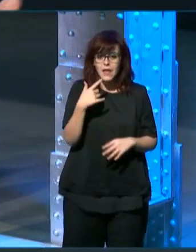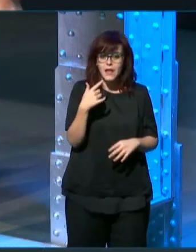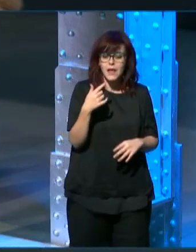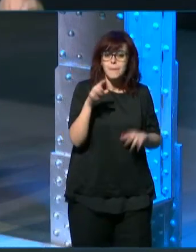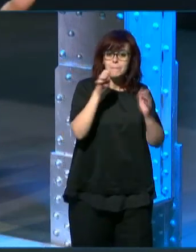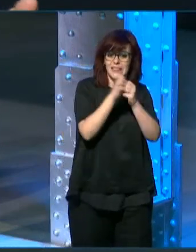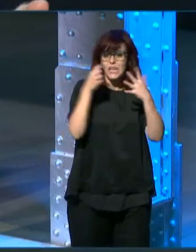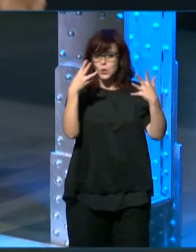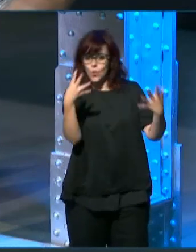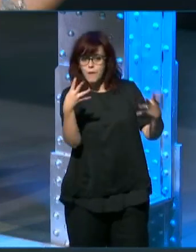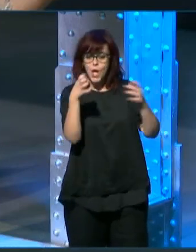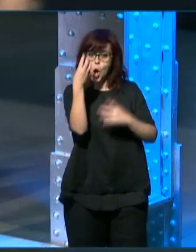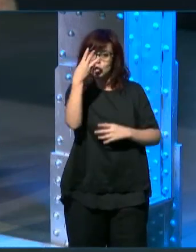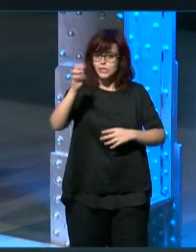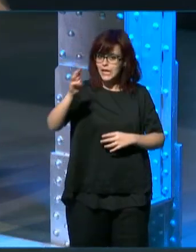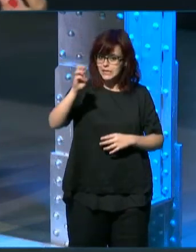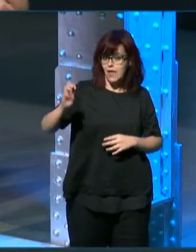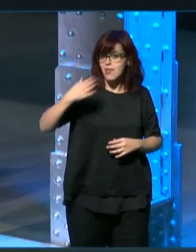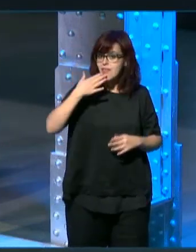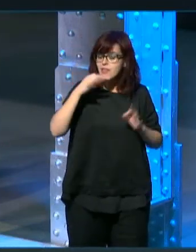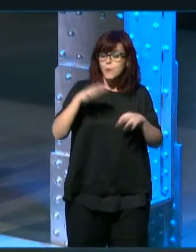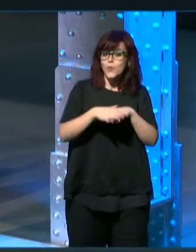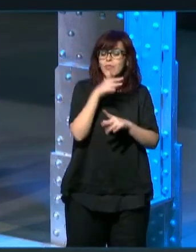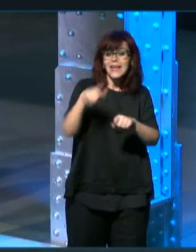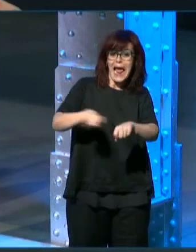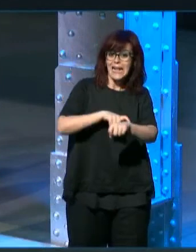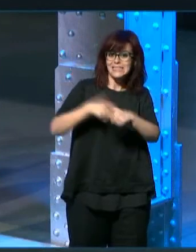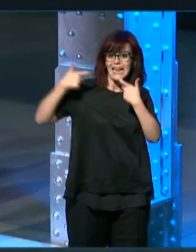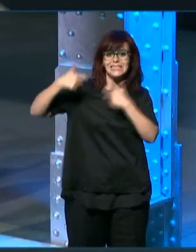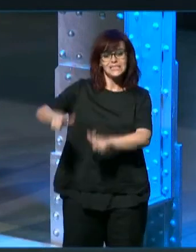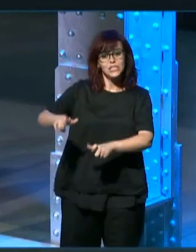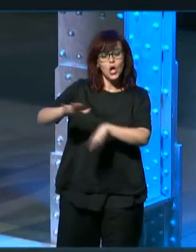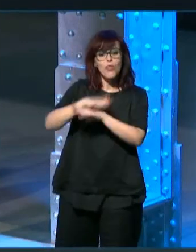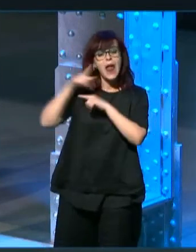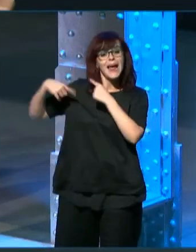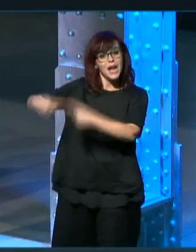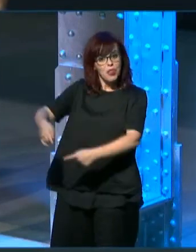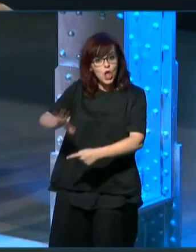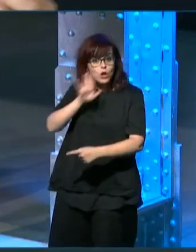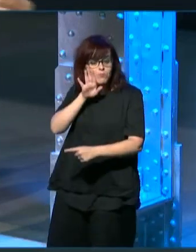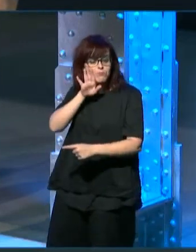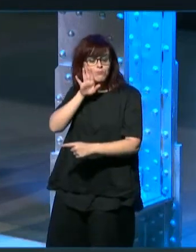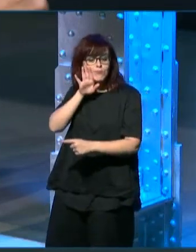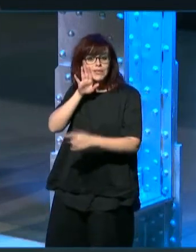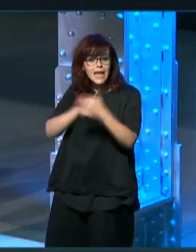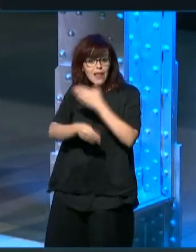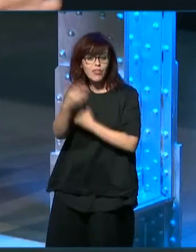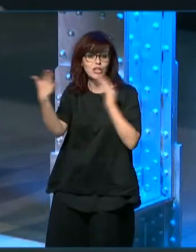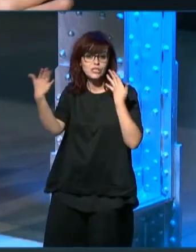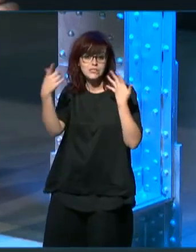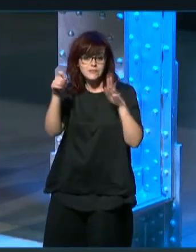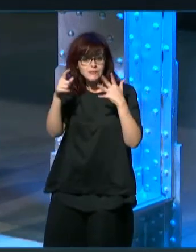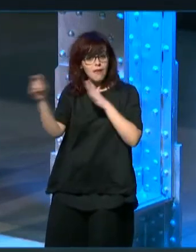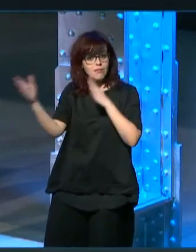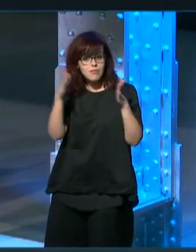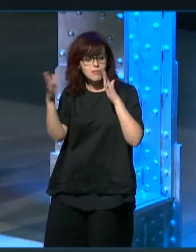años. Entonces yo creo que lo que estáis diciendo que puede ser característico de la generación, pues eso, del